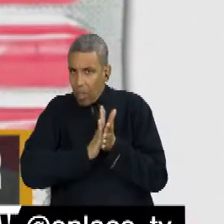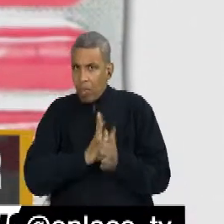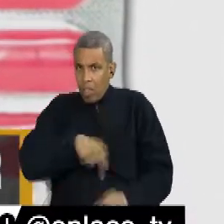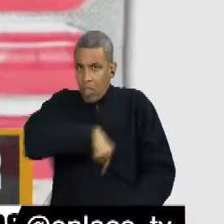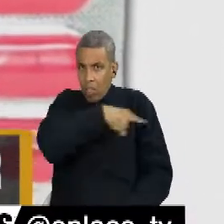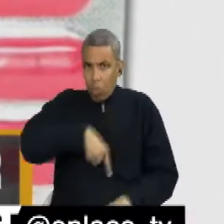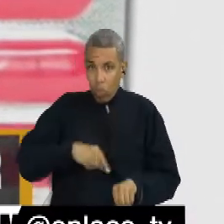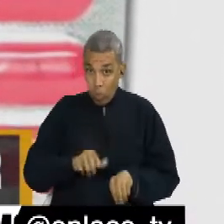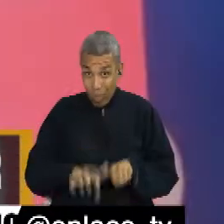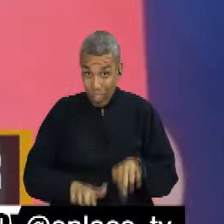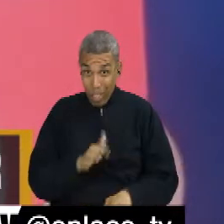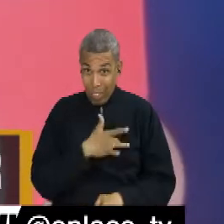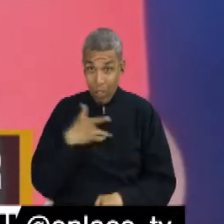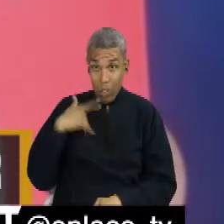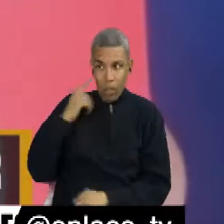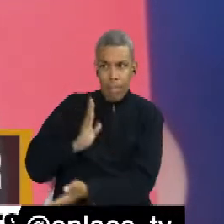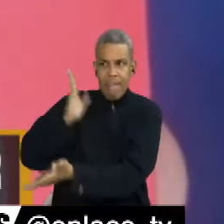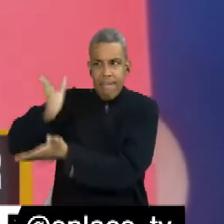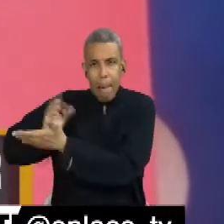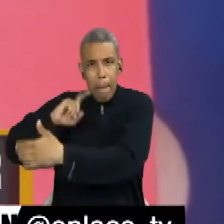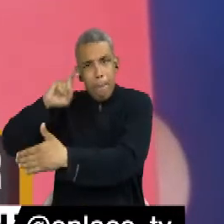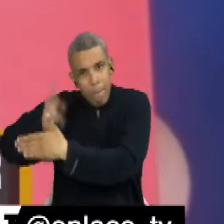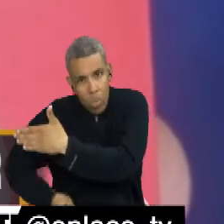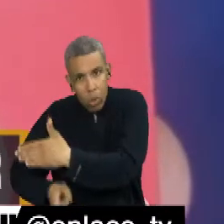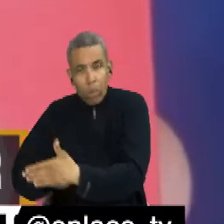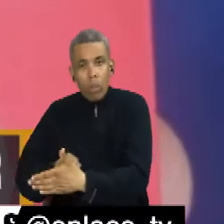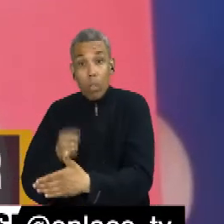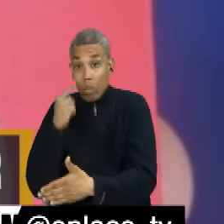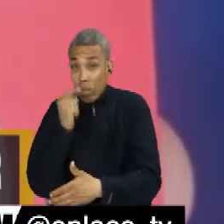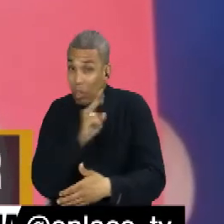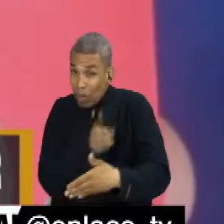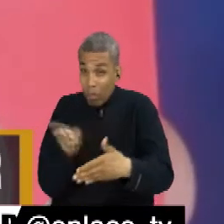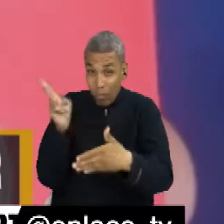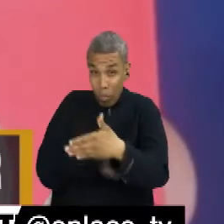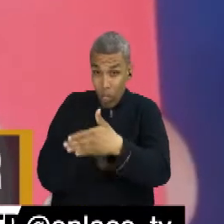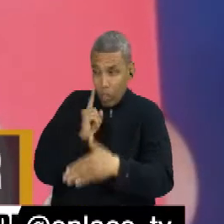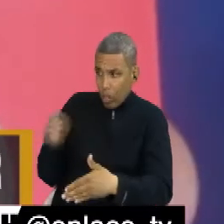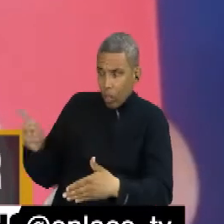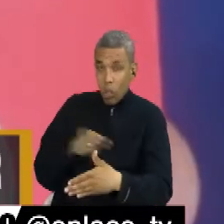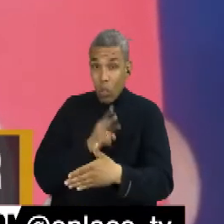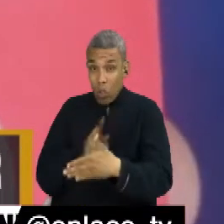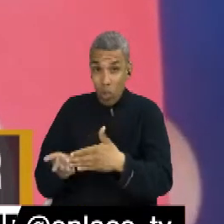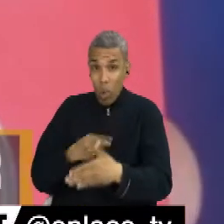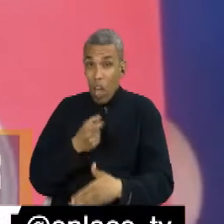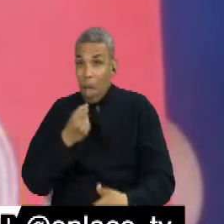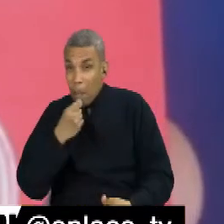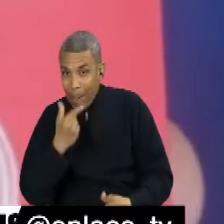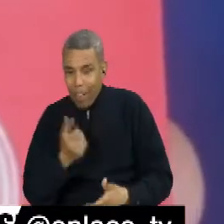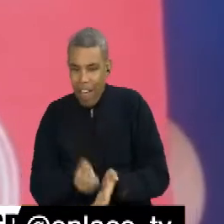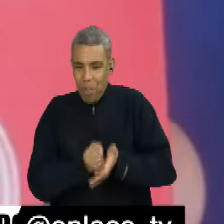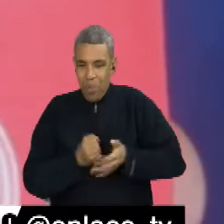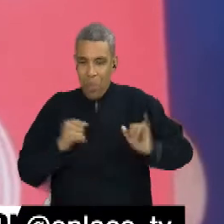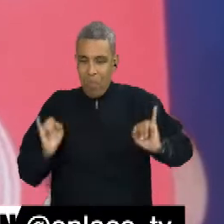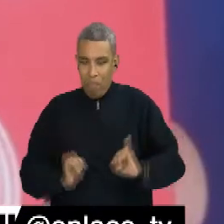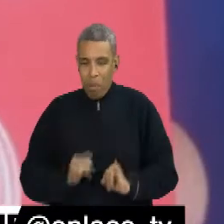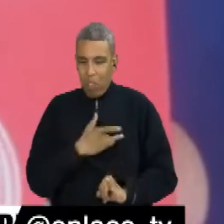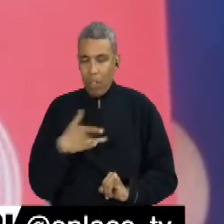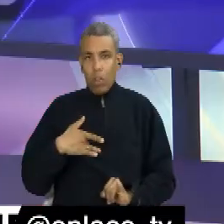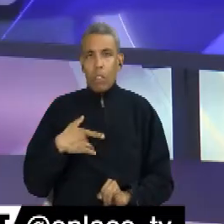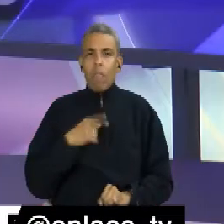diferentes locales comerciales donde se venden productos naturistas para contrarrestar la venta de Vitanicol.